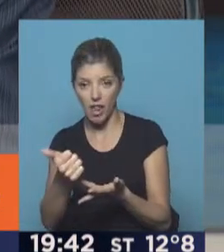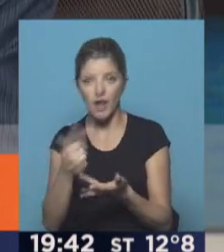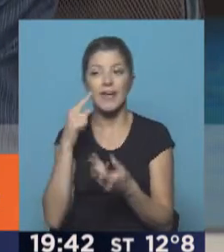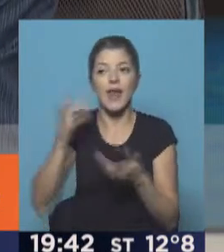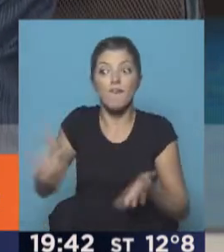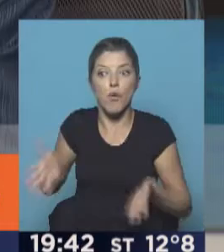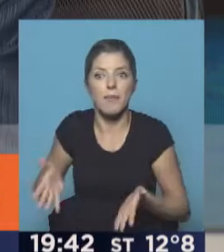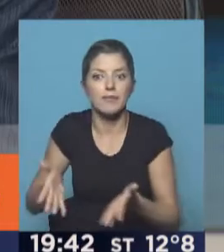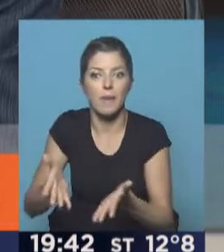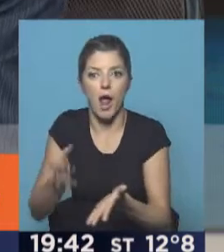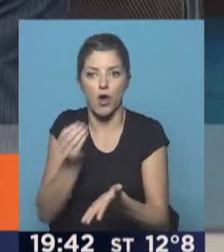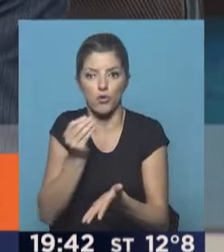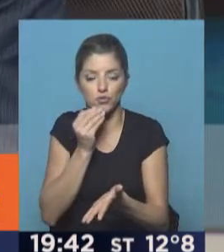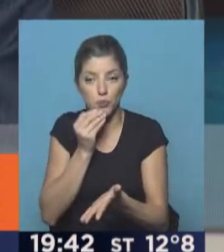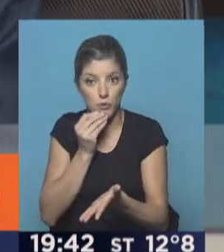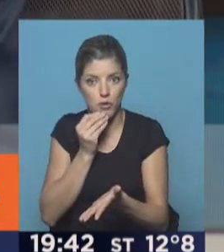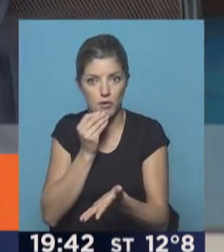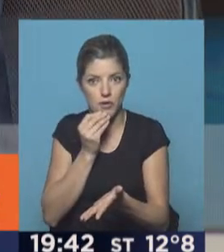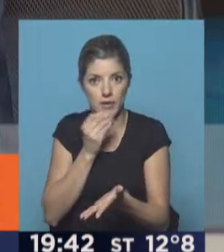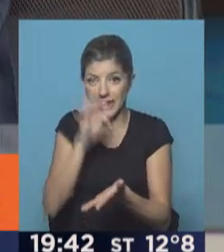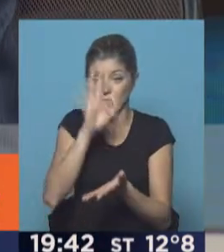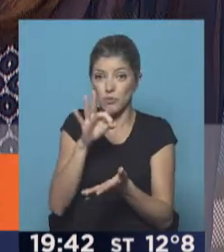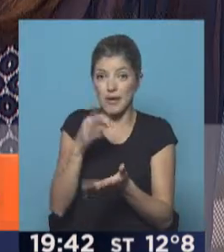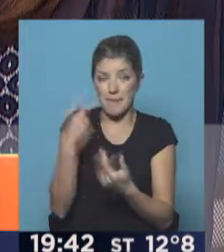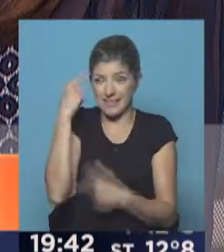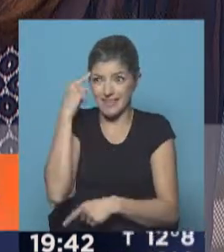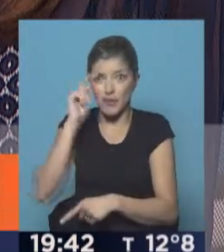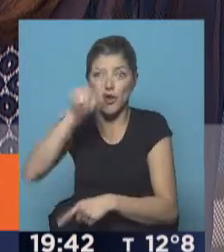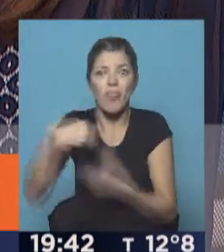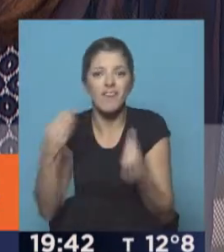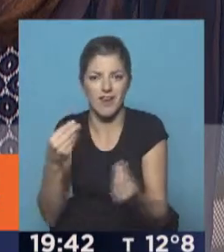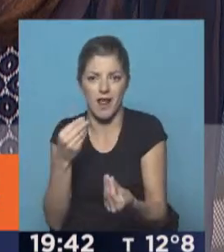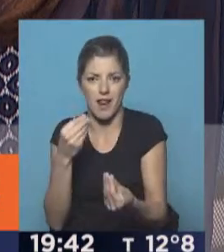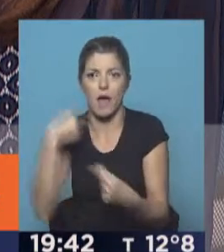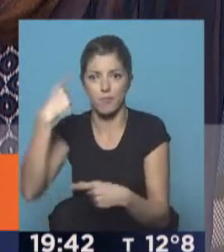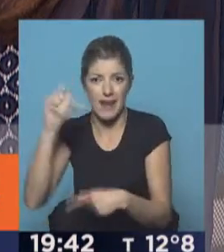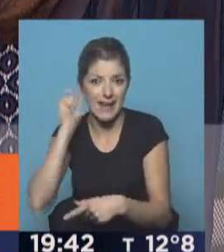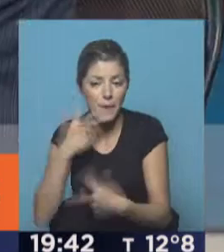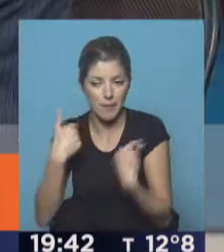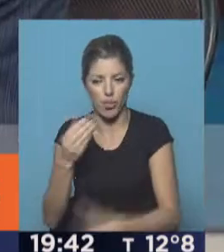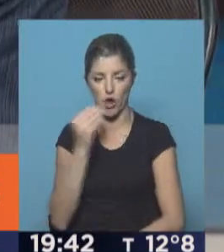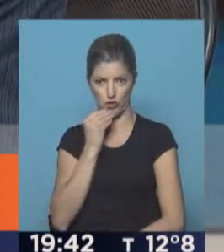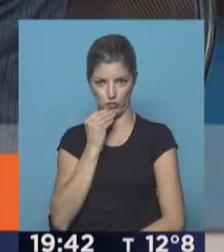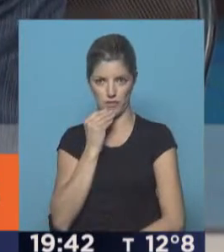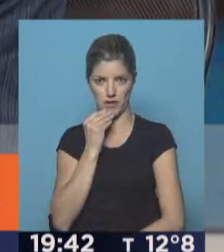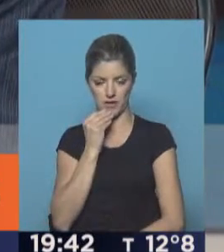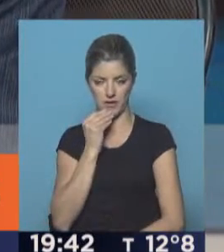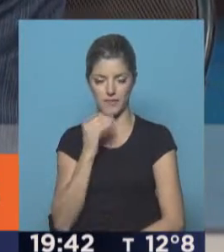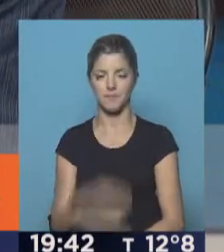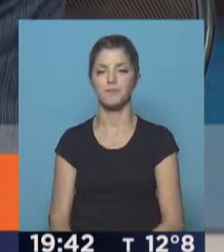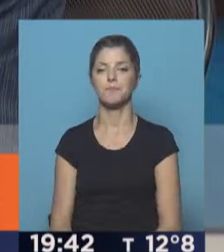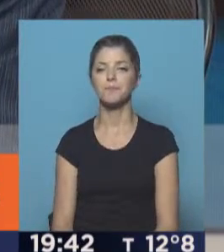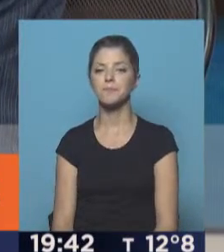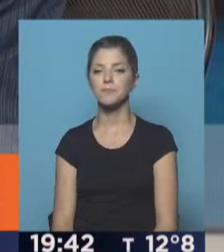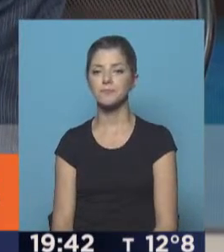consumo descuidando cómo se abastecía ese consumo, ¿no? O sea, las inversiones necesarias para hacer ese consumo,